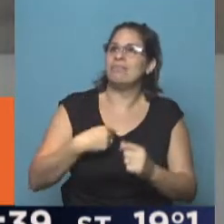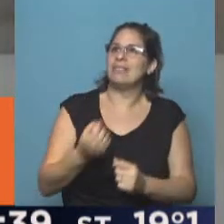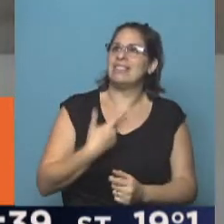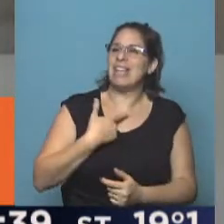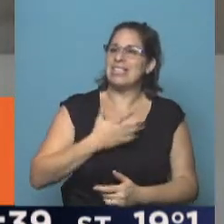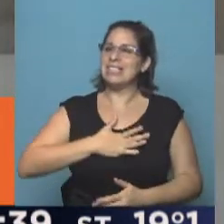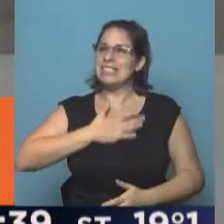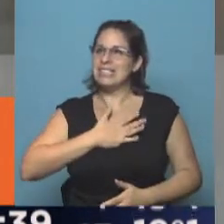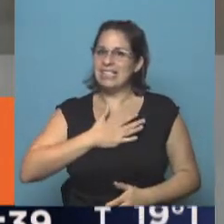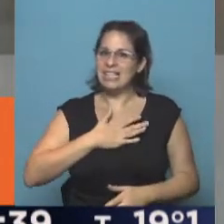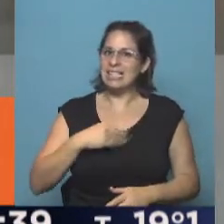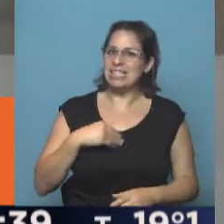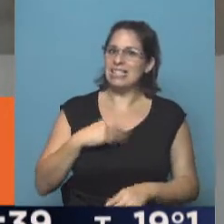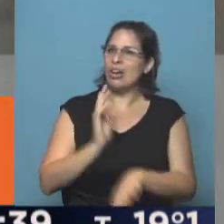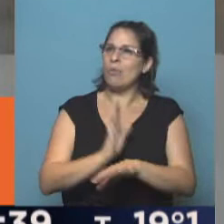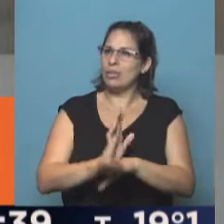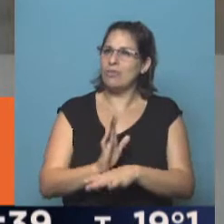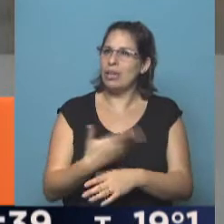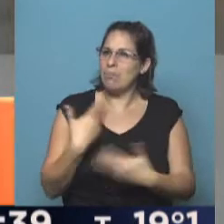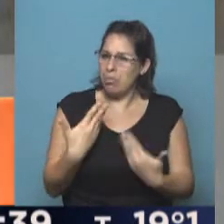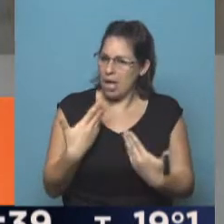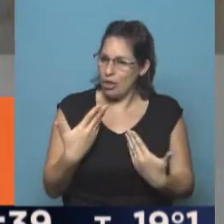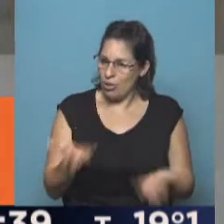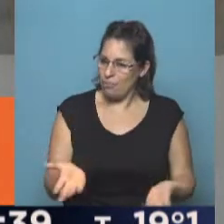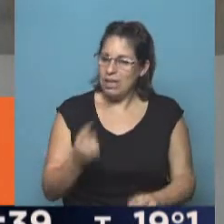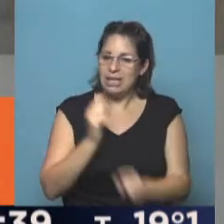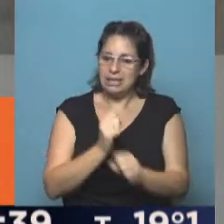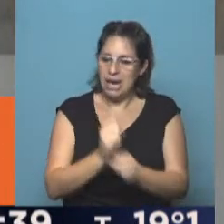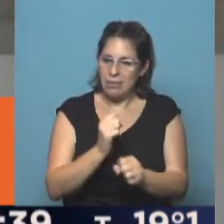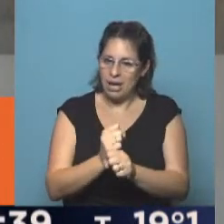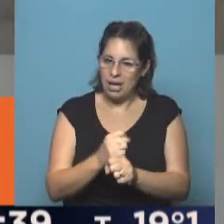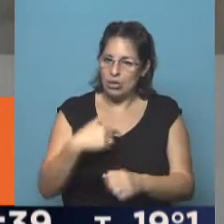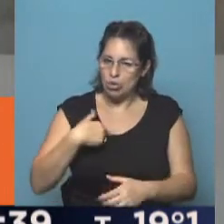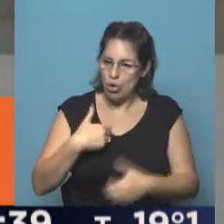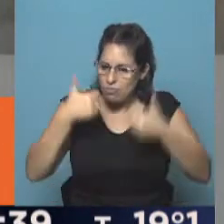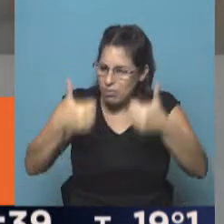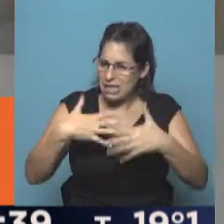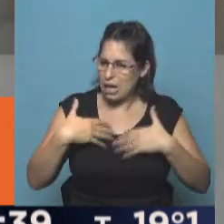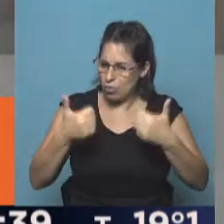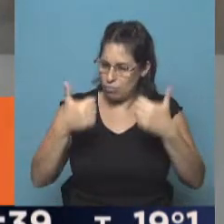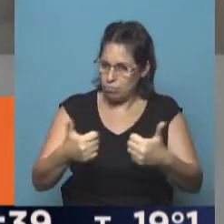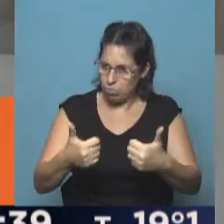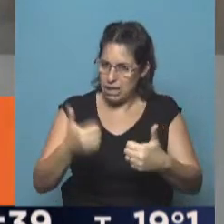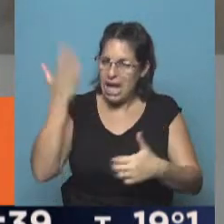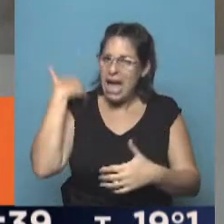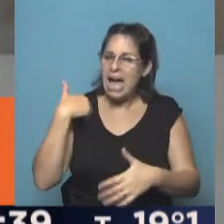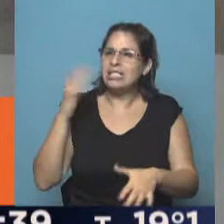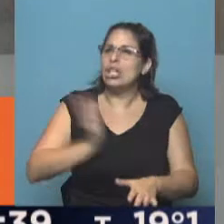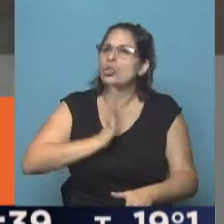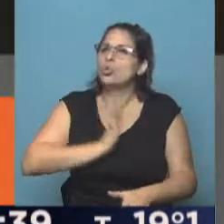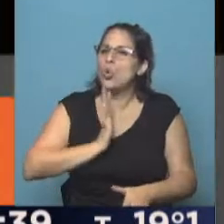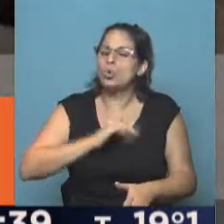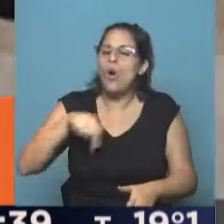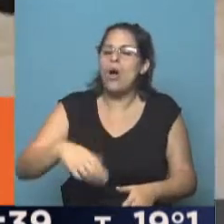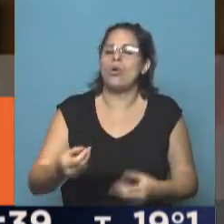me sentí que ahí me había dado el alta como actor. Dije, bueno, estoy bien. Lo que pasó fue un gran susto, pero